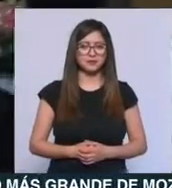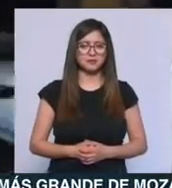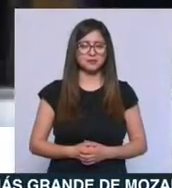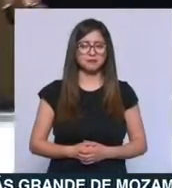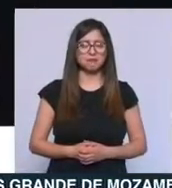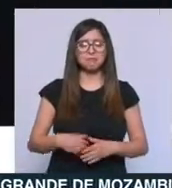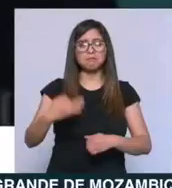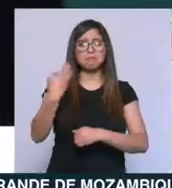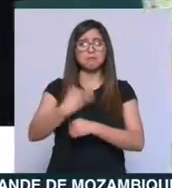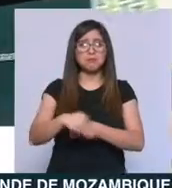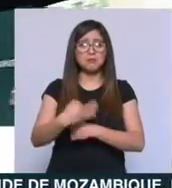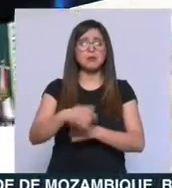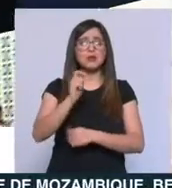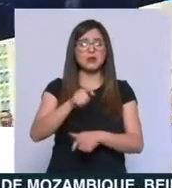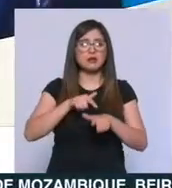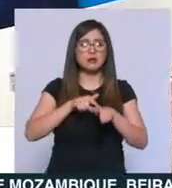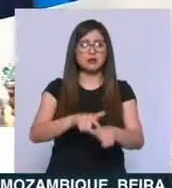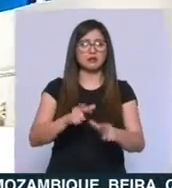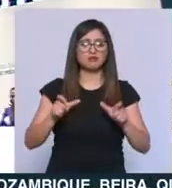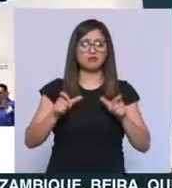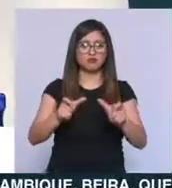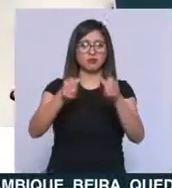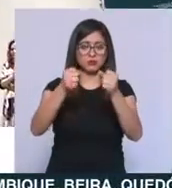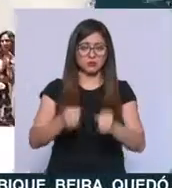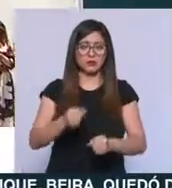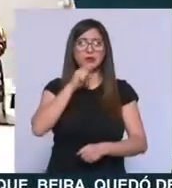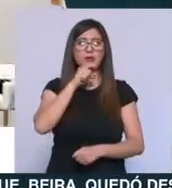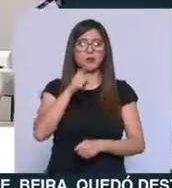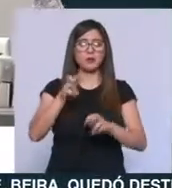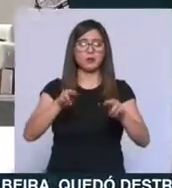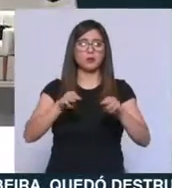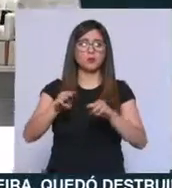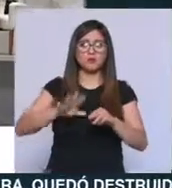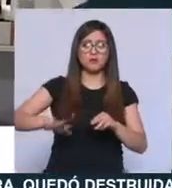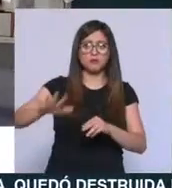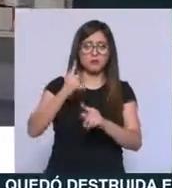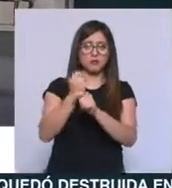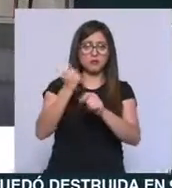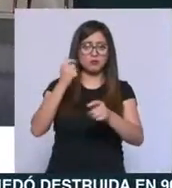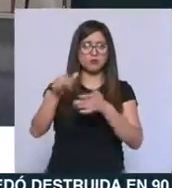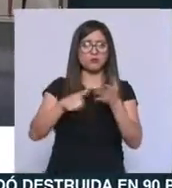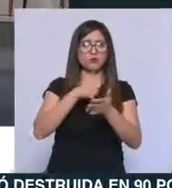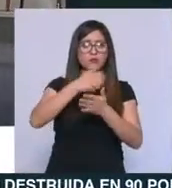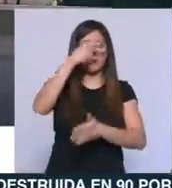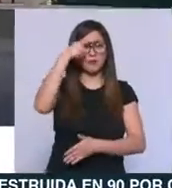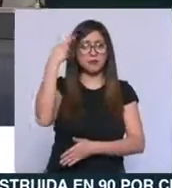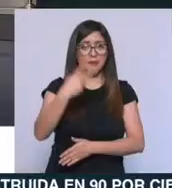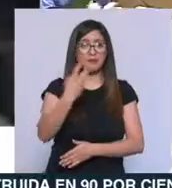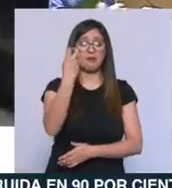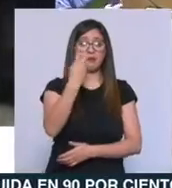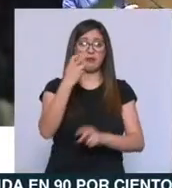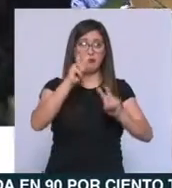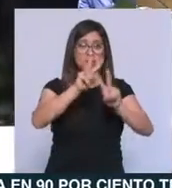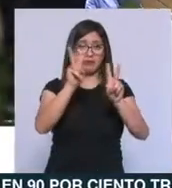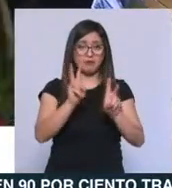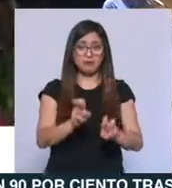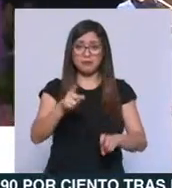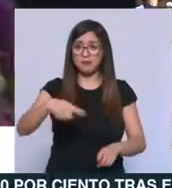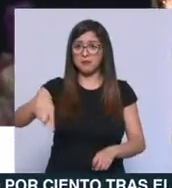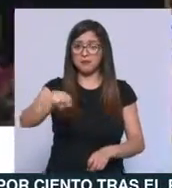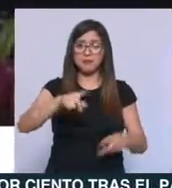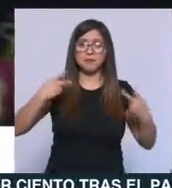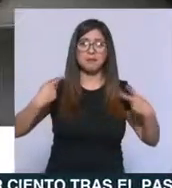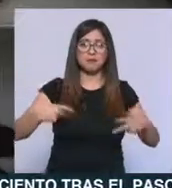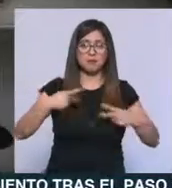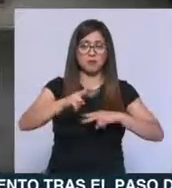Pendientes como el combate a la inseguridad y agilizar la movilidad en la Ciudad de México fueron los temas más comentados por los invitados